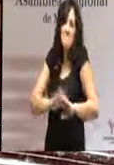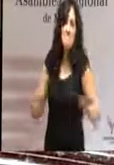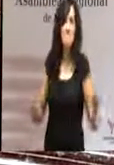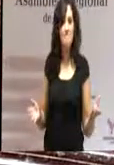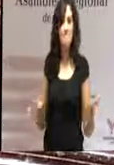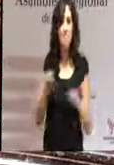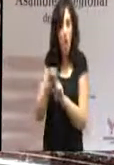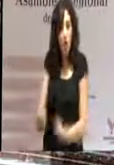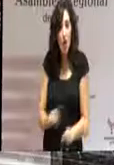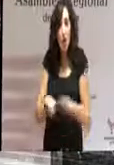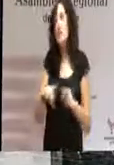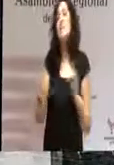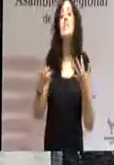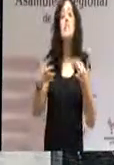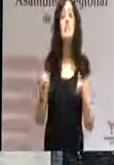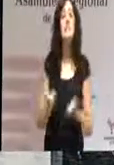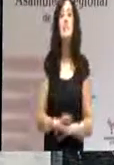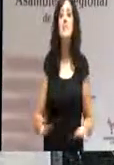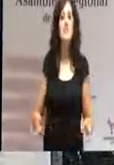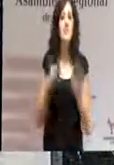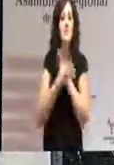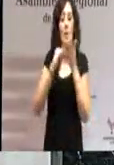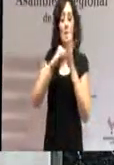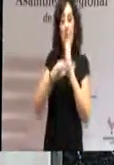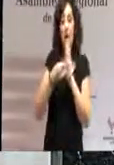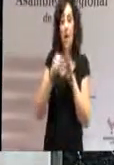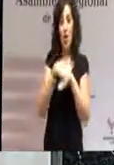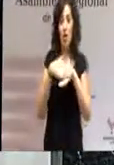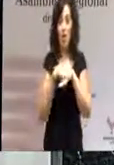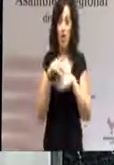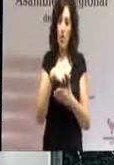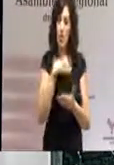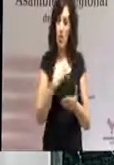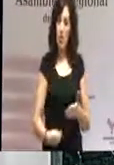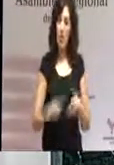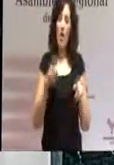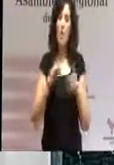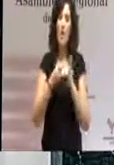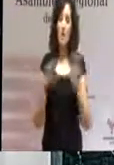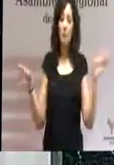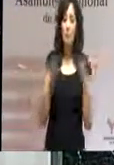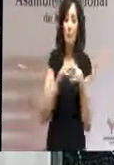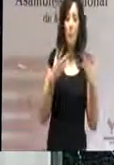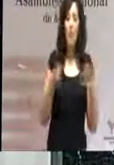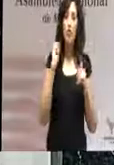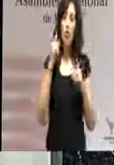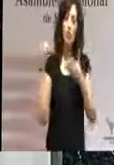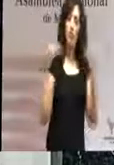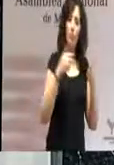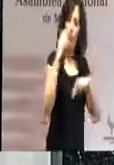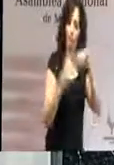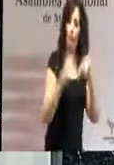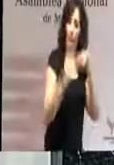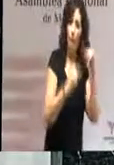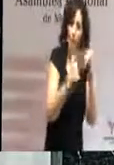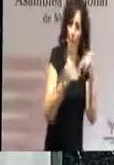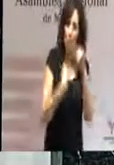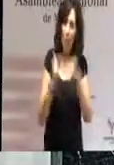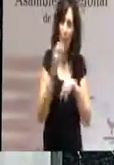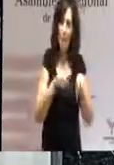los únicos planes del Gobierno regional han sido los relacionados con los pelotazos urbanísticos. Incluso